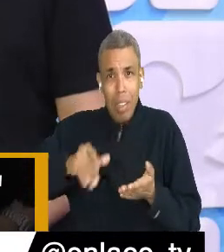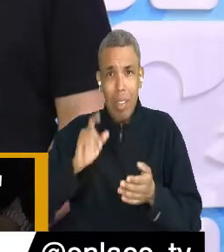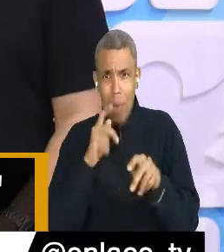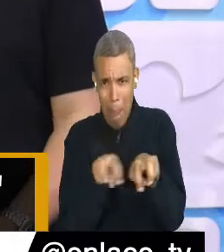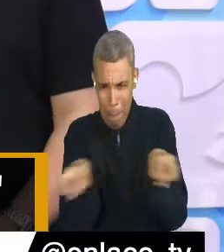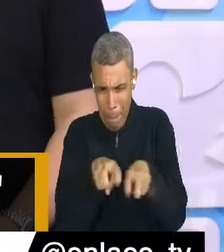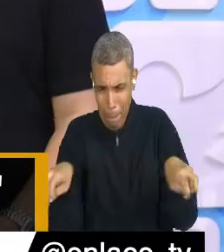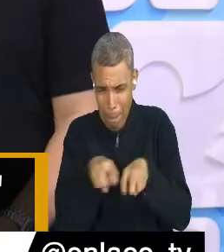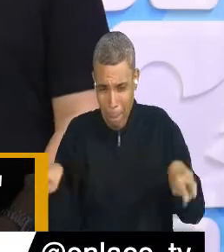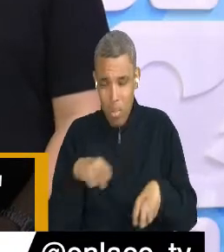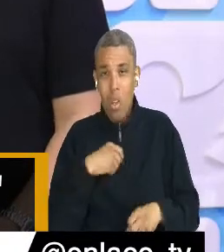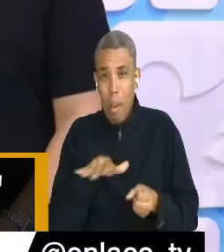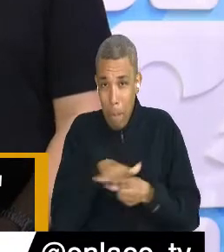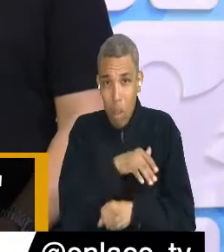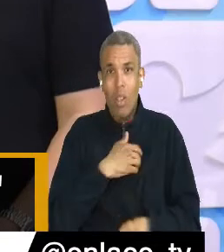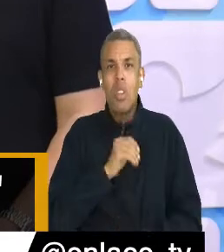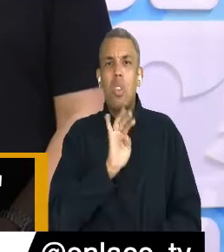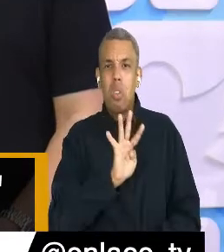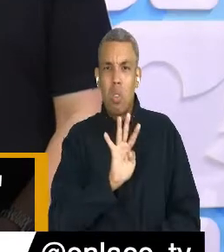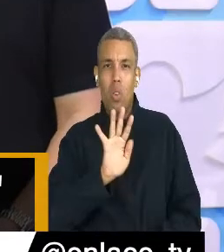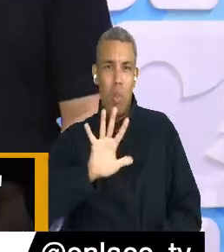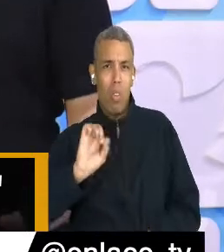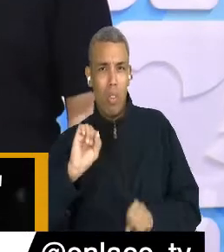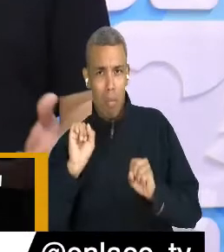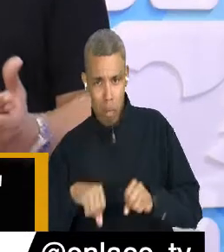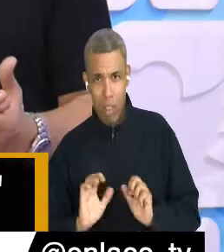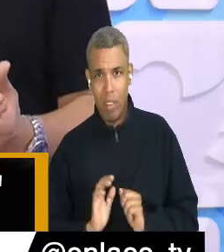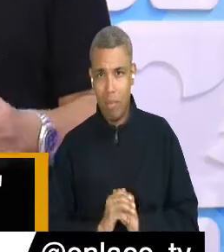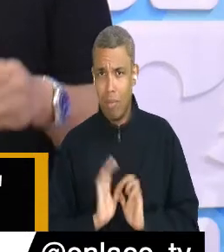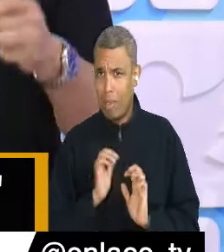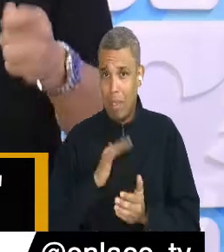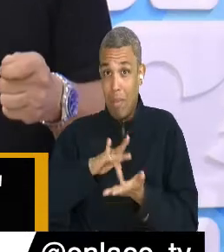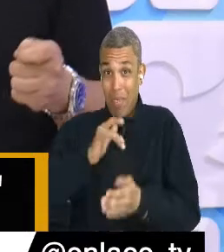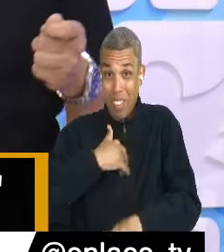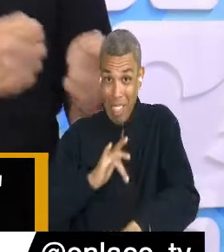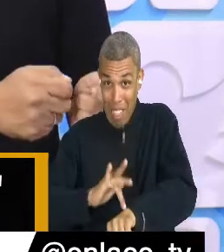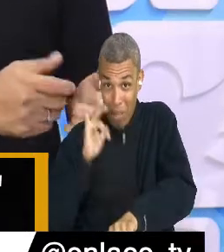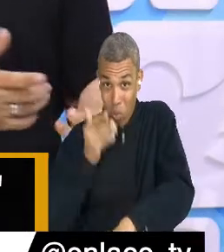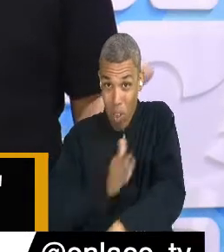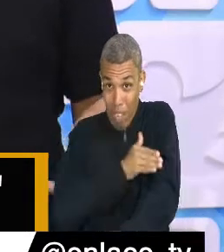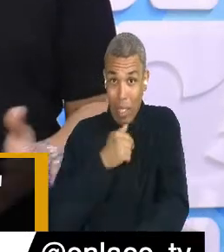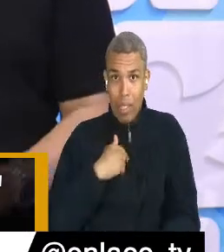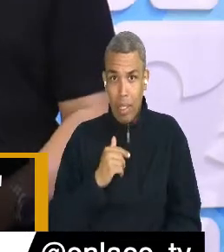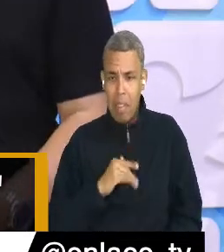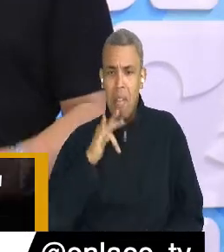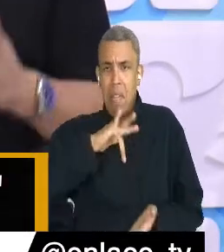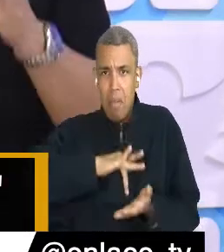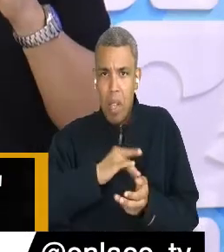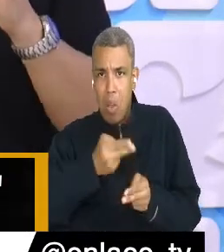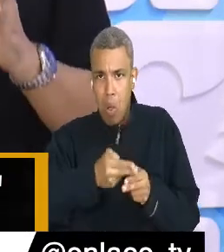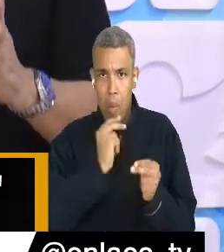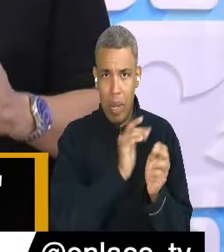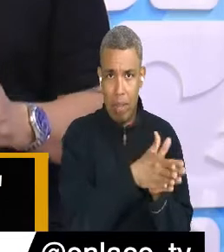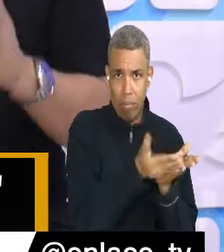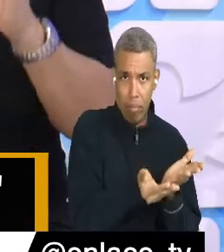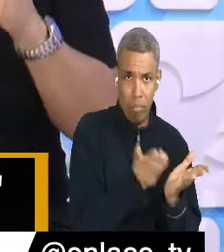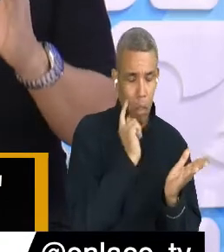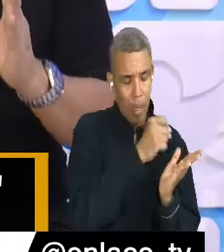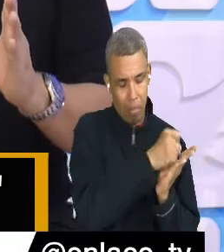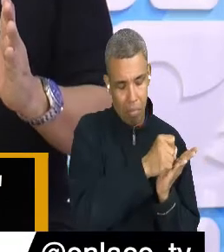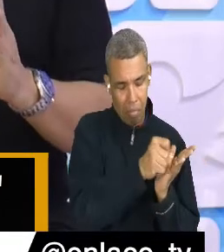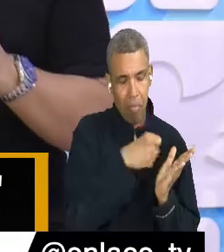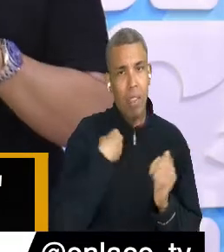cupos. Algunos han reclamado su boleta, pero no tienen ningún problema. Llegan temprano, simplemente se registran y pueden disfrutar y aprender